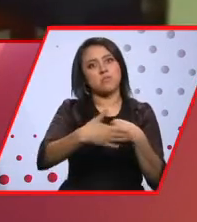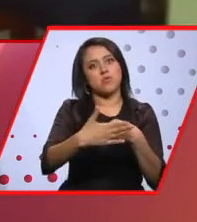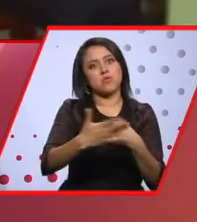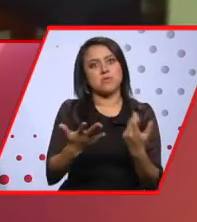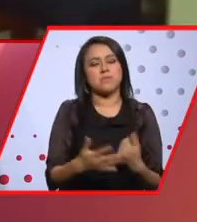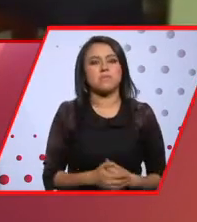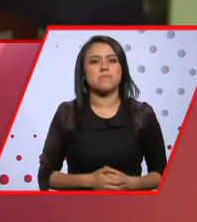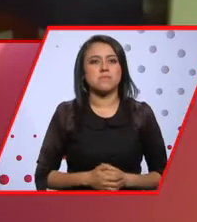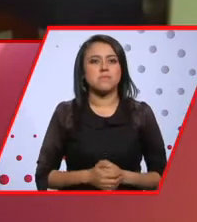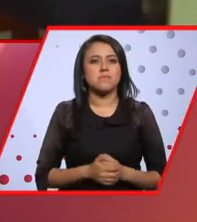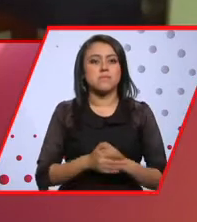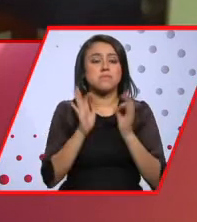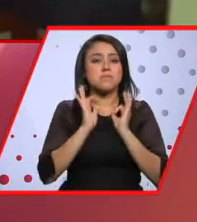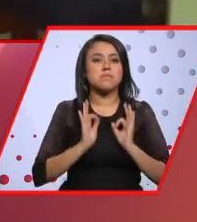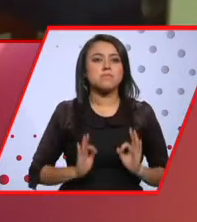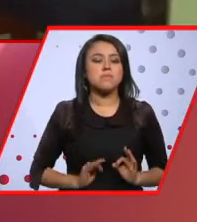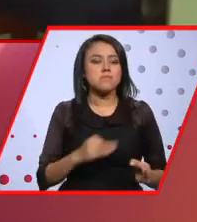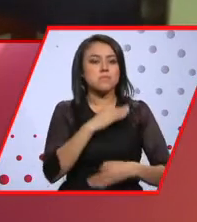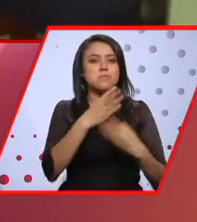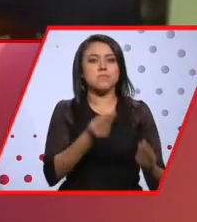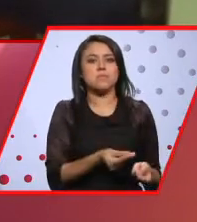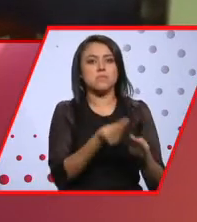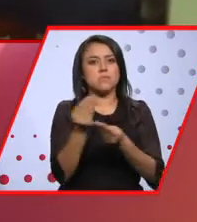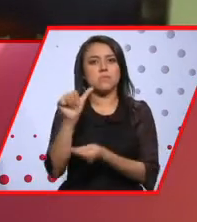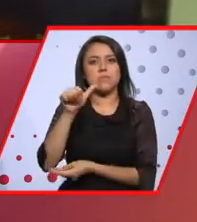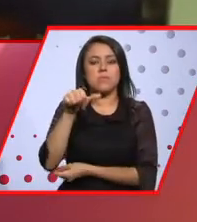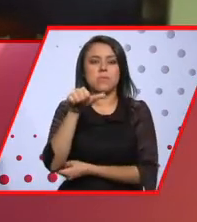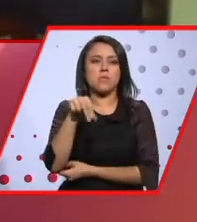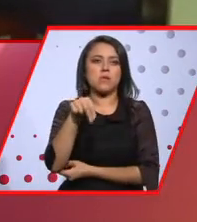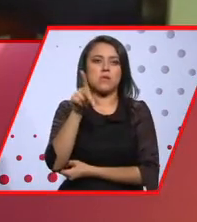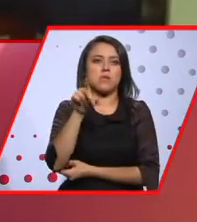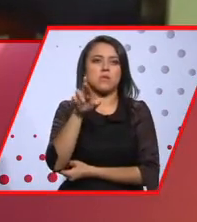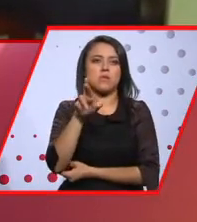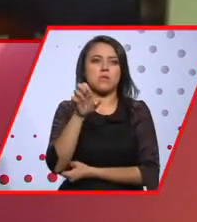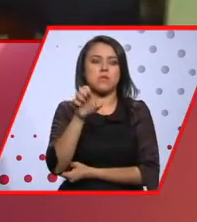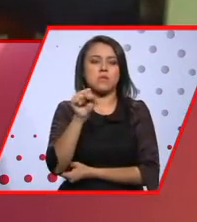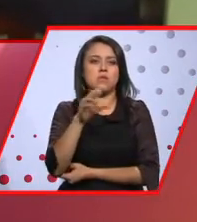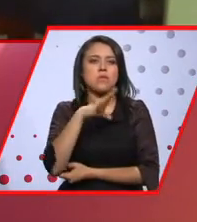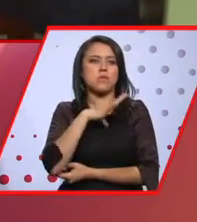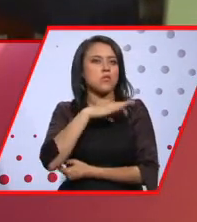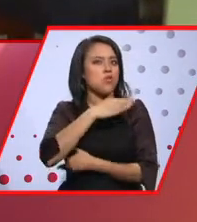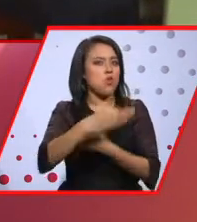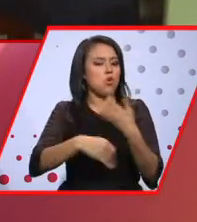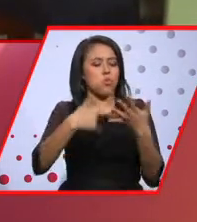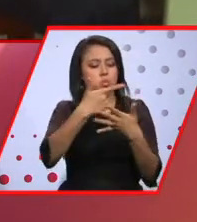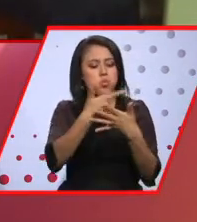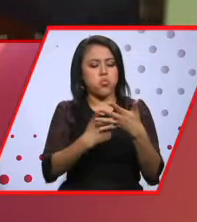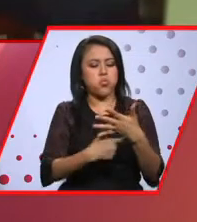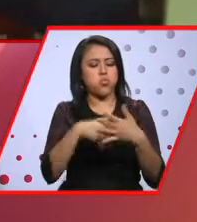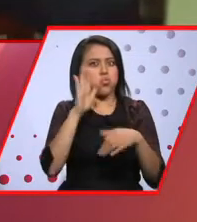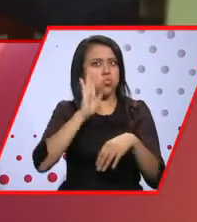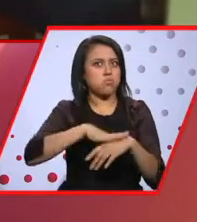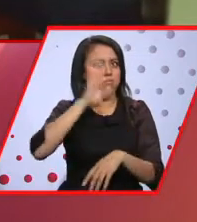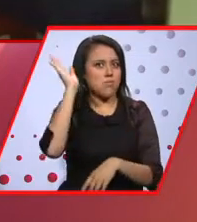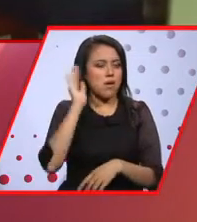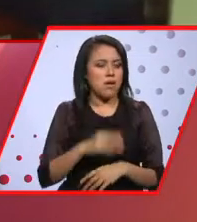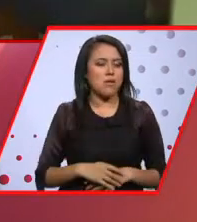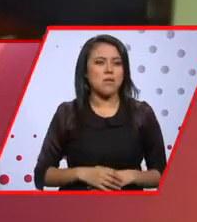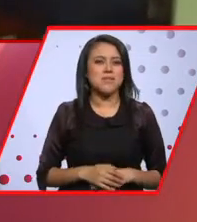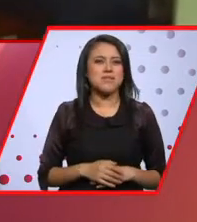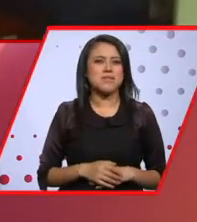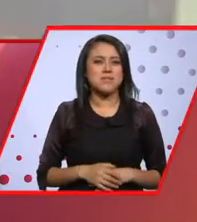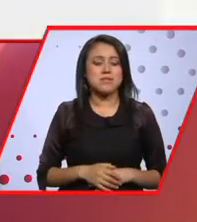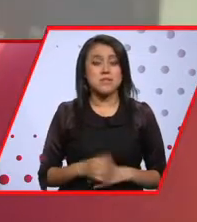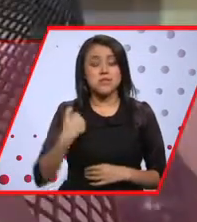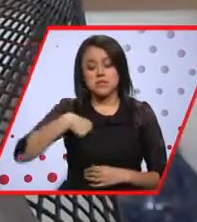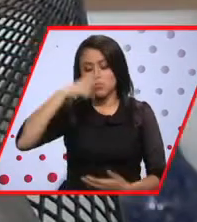tranquilo, dile que le diste toda la lana a Andrés Manuel. O sea, me han llegado una cantidad de historias tremendas. Y sí,